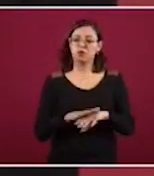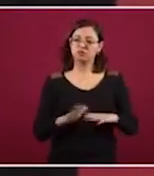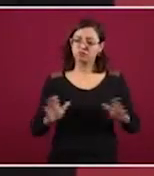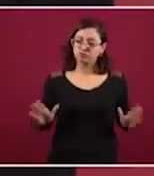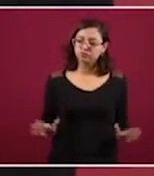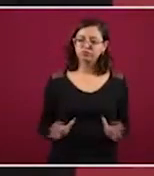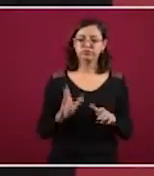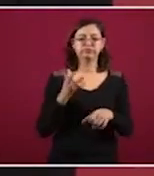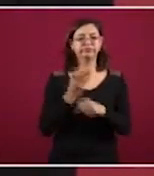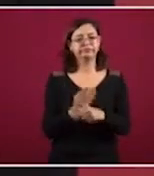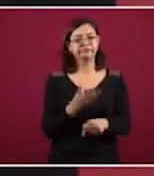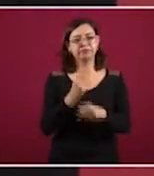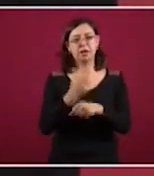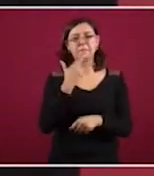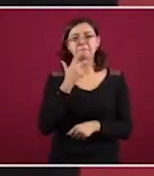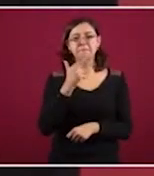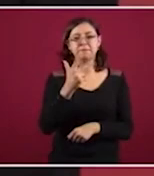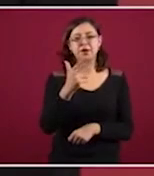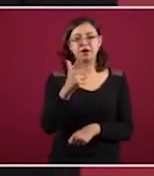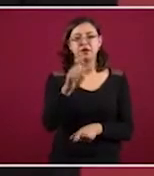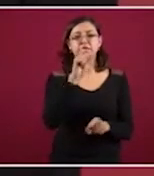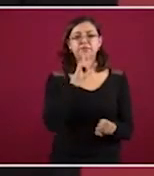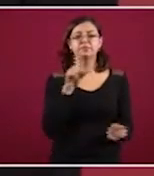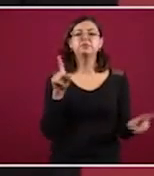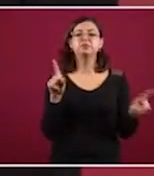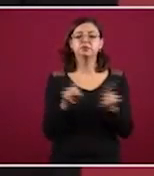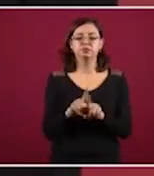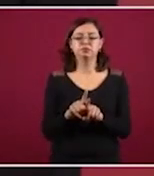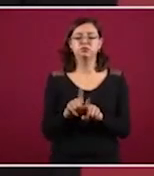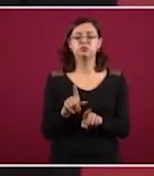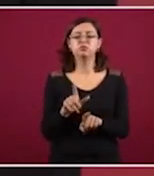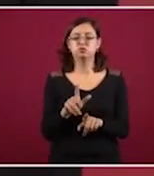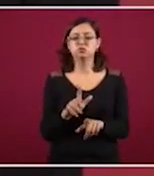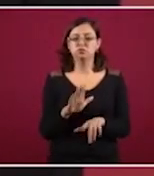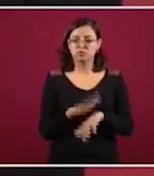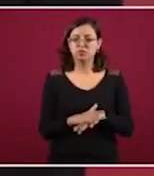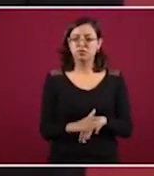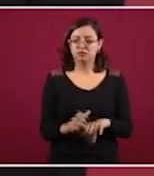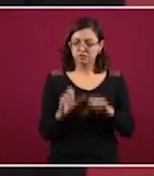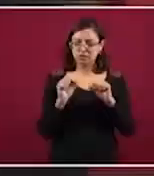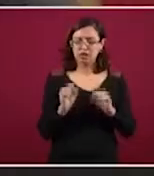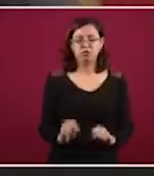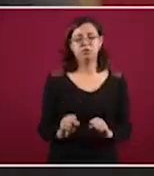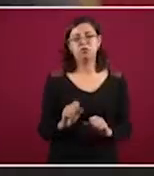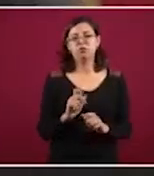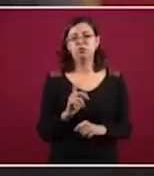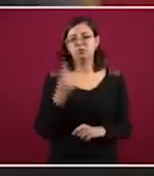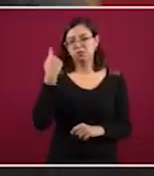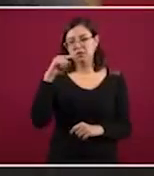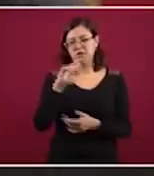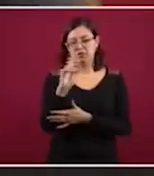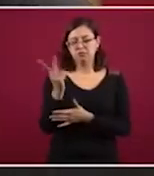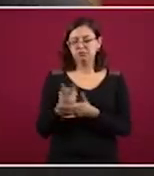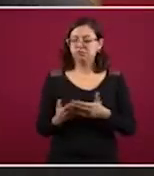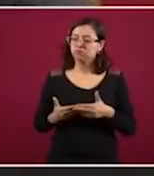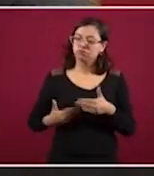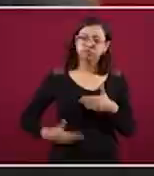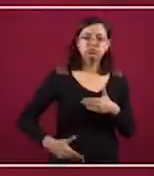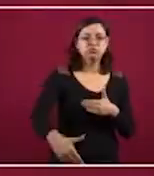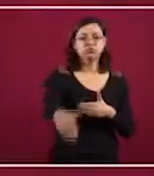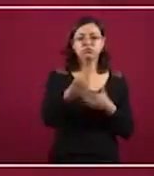no solamente mejoras sino garantizar la pervivencia de este programa en el tiempo